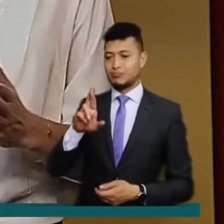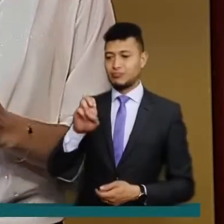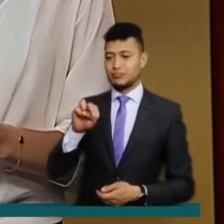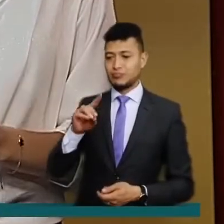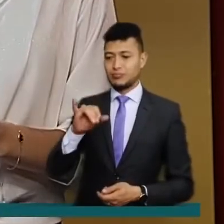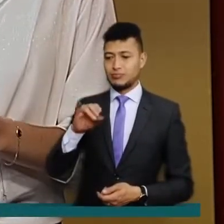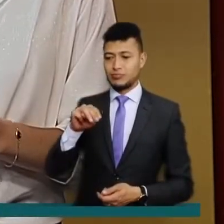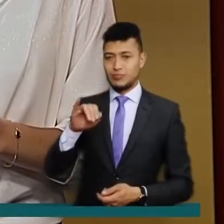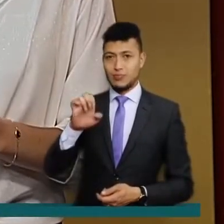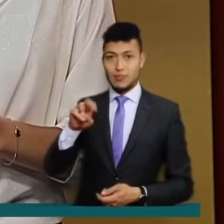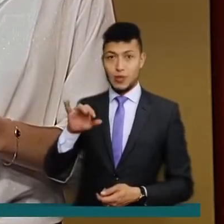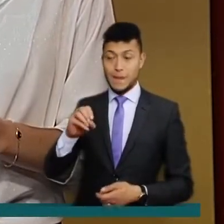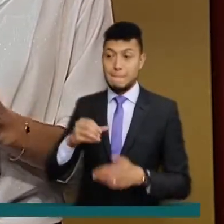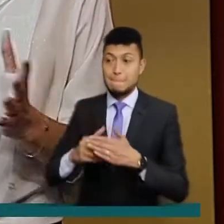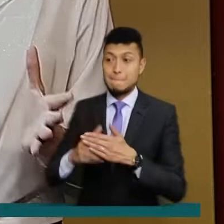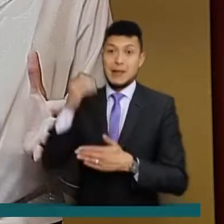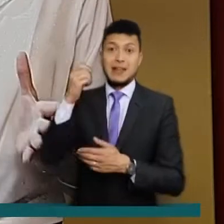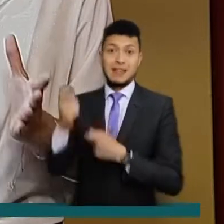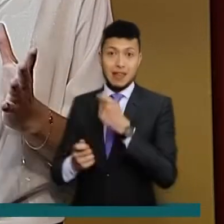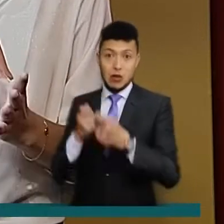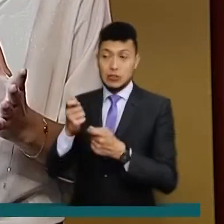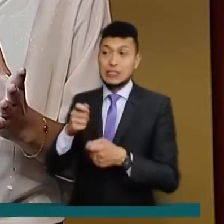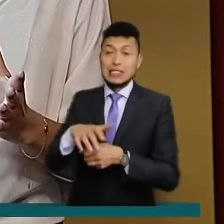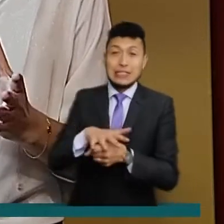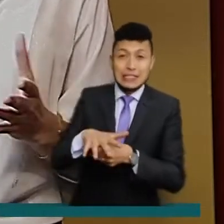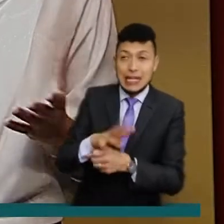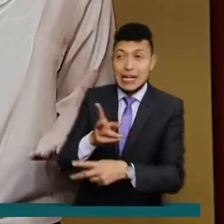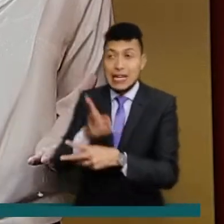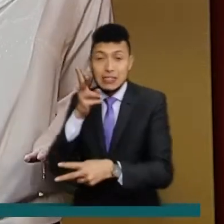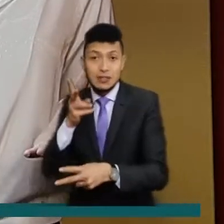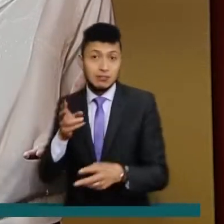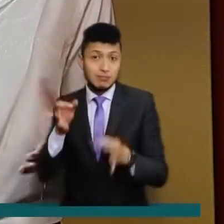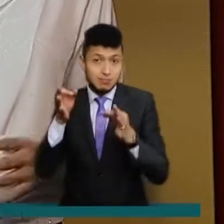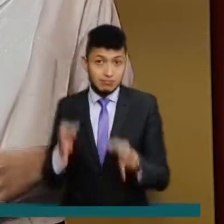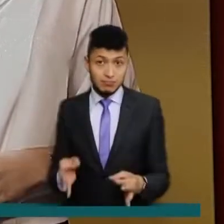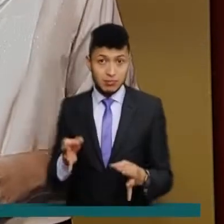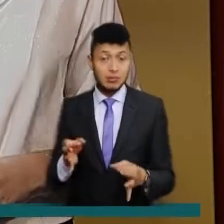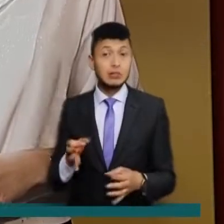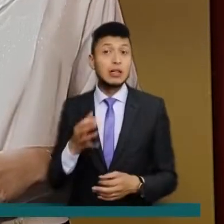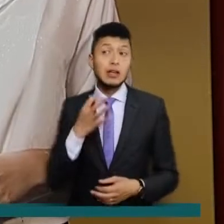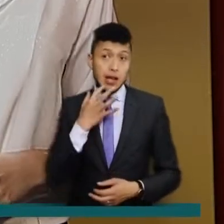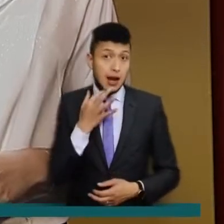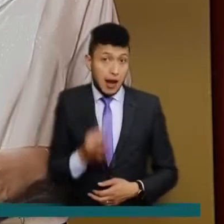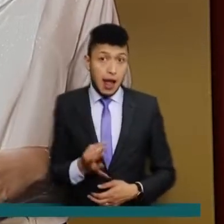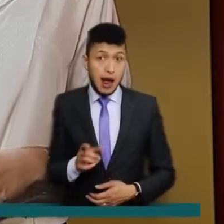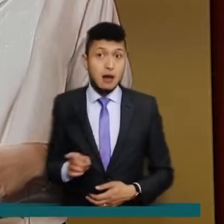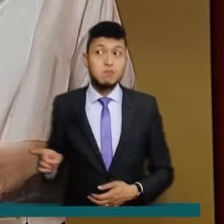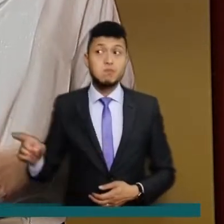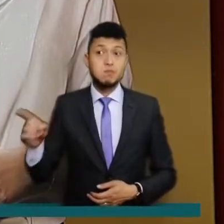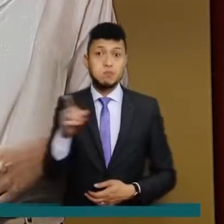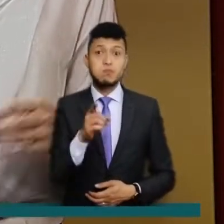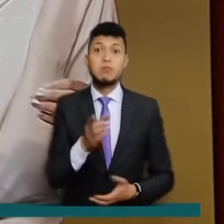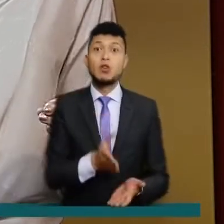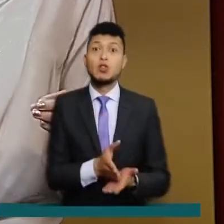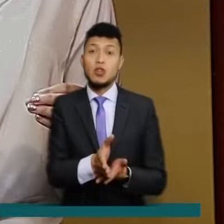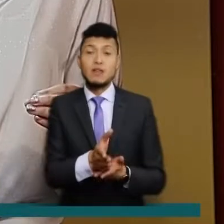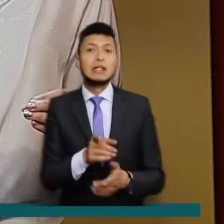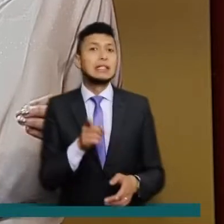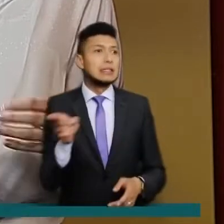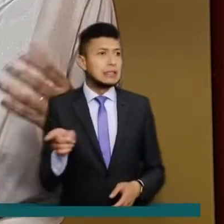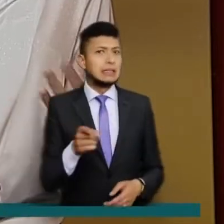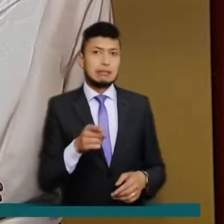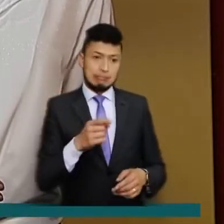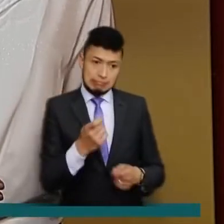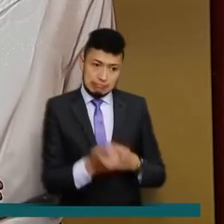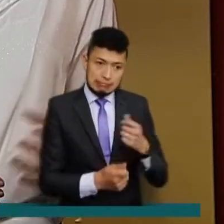obra, un negocio que está rodeado de incertidumbre y riesgo. La definición en realidad no está muy alejada de la realidad, porque emprender es